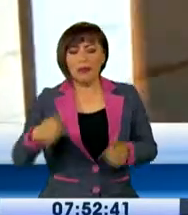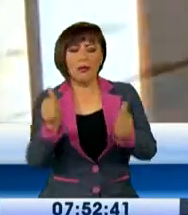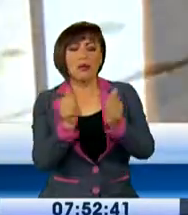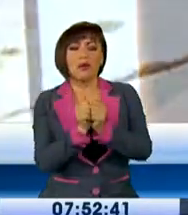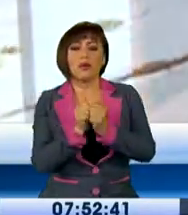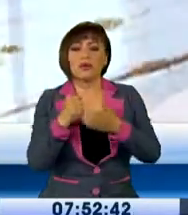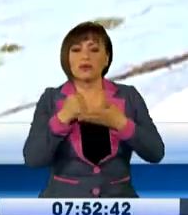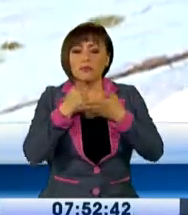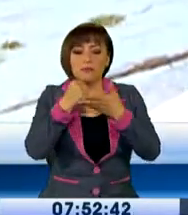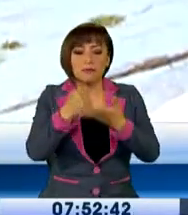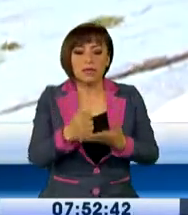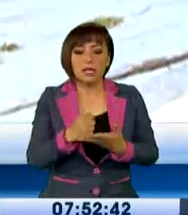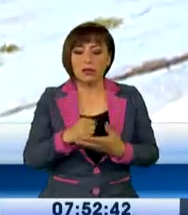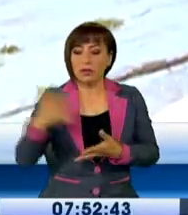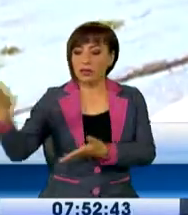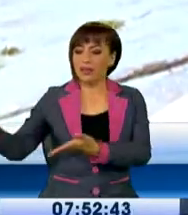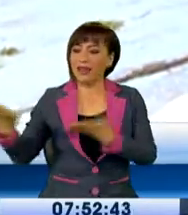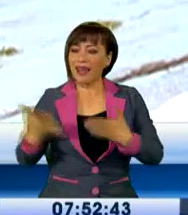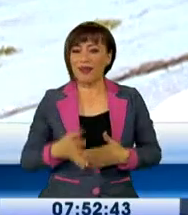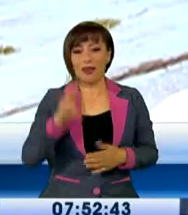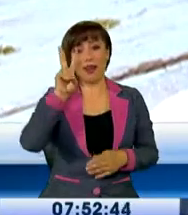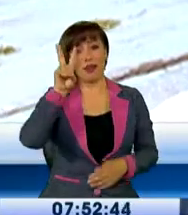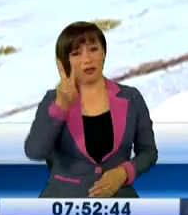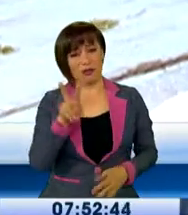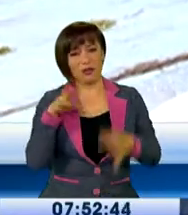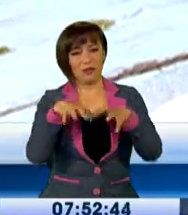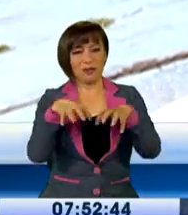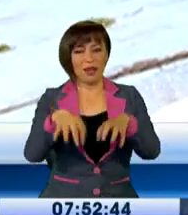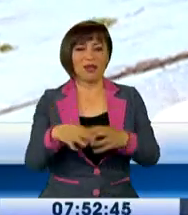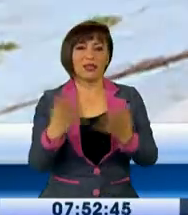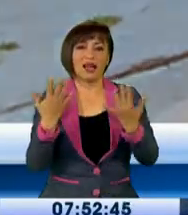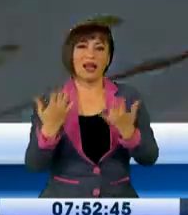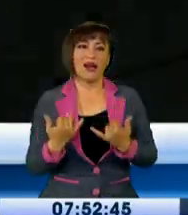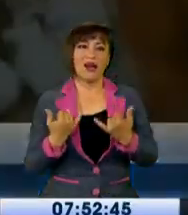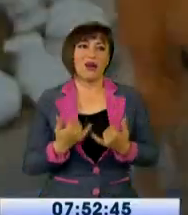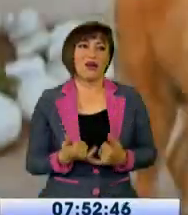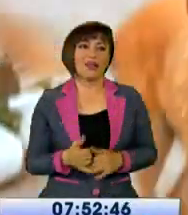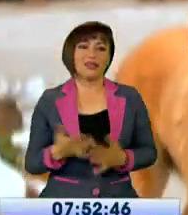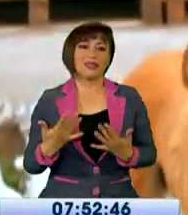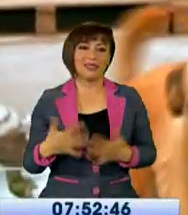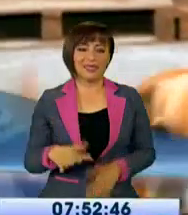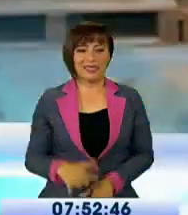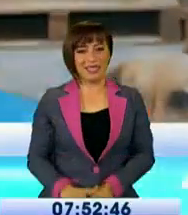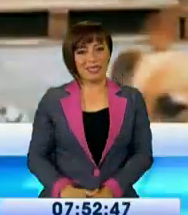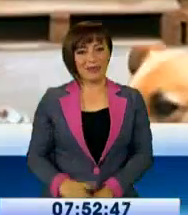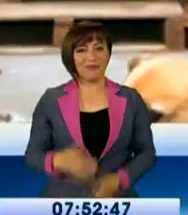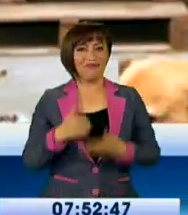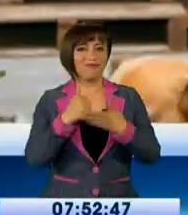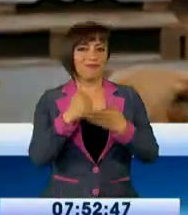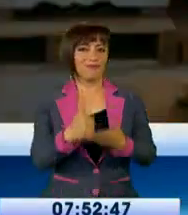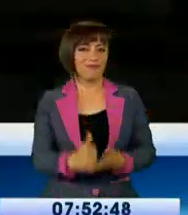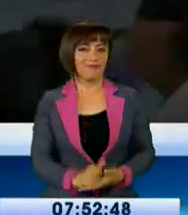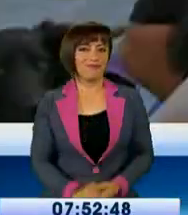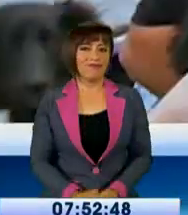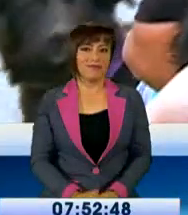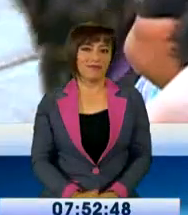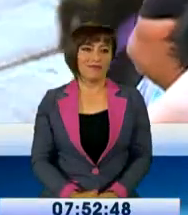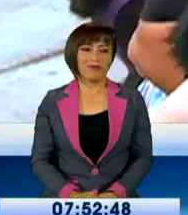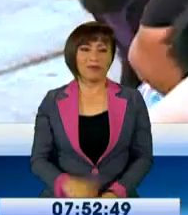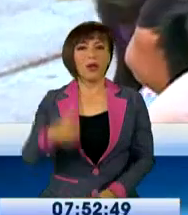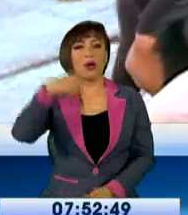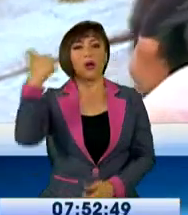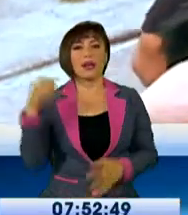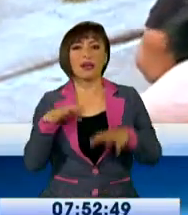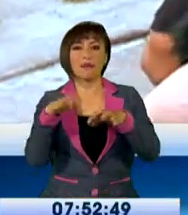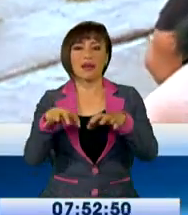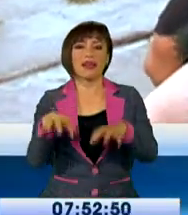pues tuvimos que traerles a los dos y ahora son inseparables. También existen víctimas de la explotación. La otra perrita, en